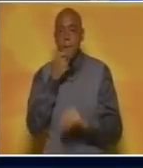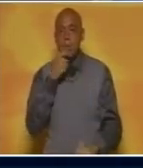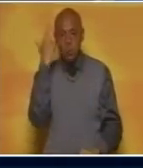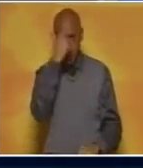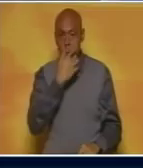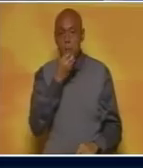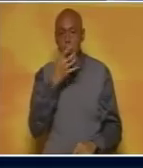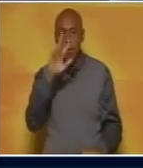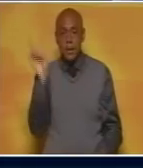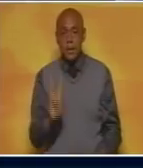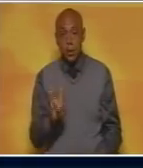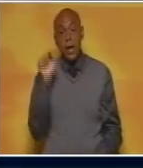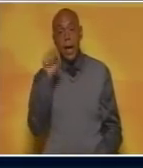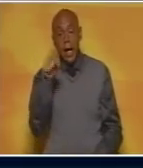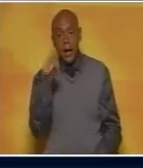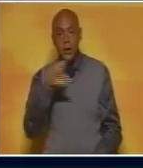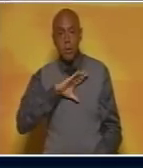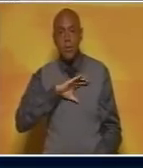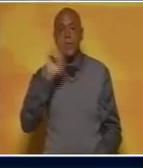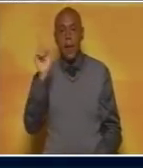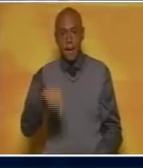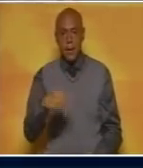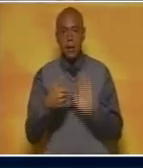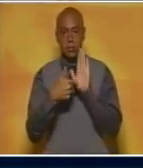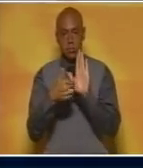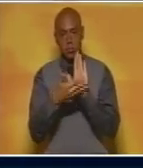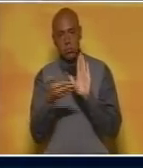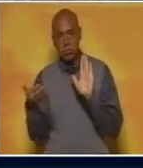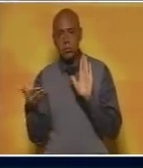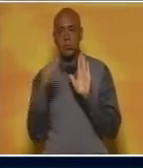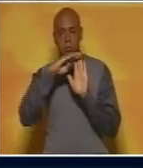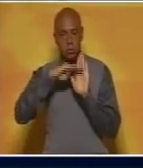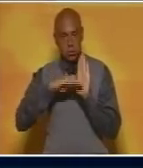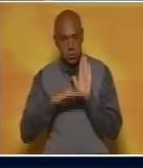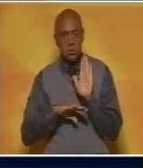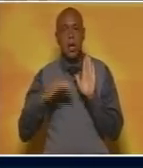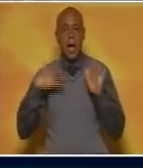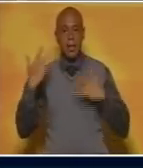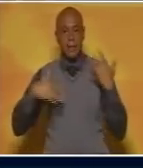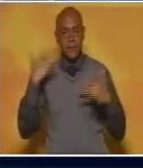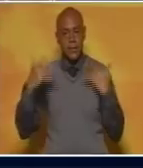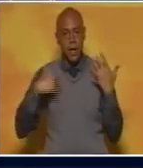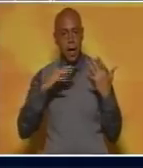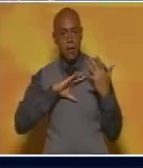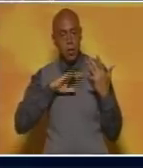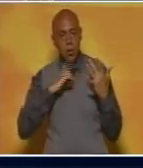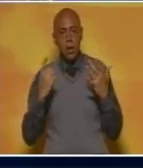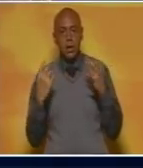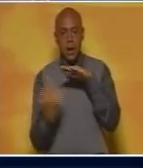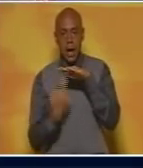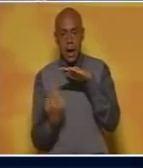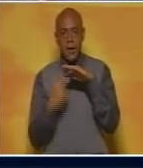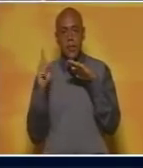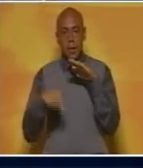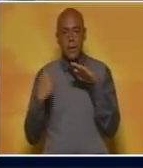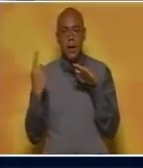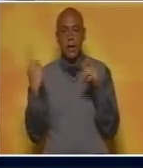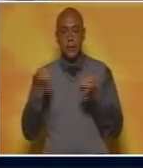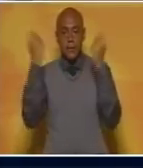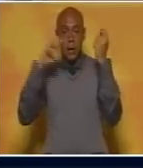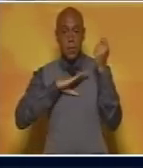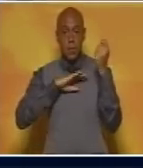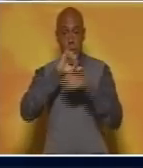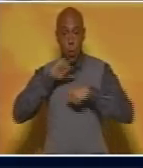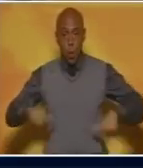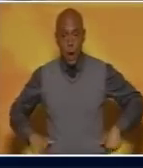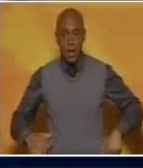de la capital portuguesa ha organizado un extenso calendario de actividades recreativas enmarcadas en las ferias de Guanare. Vamos